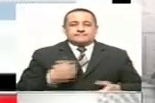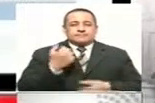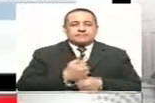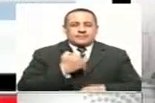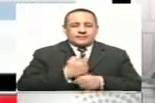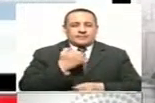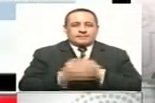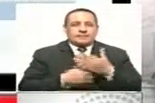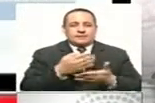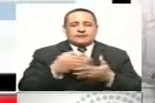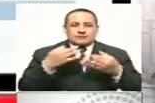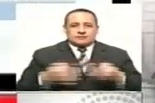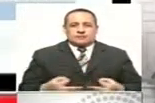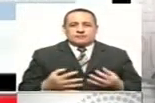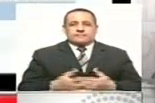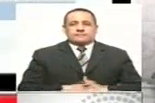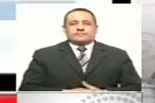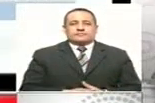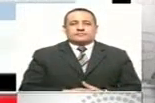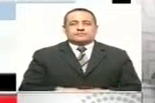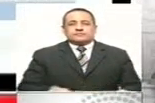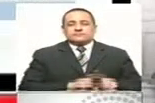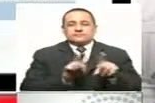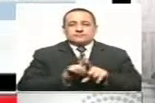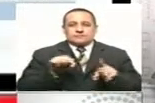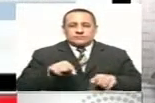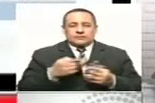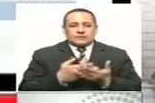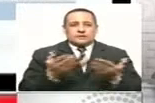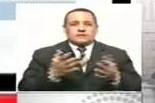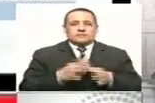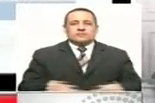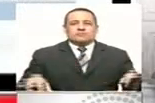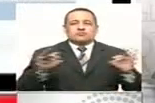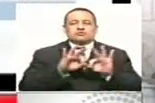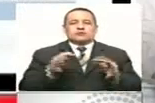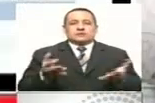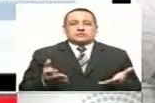ejecutar, hacer efectivo. Entonces, eso es una cosa importante.